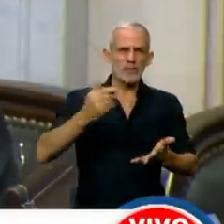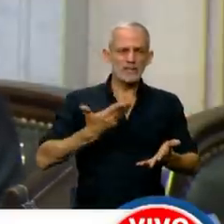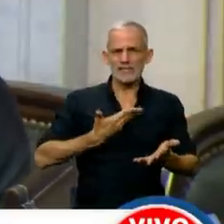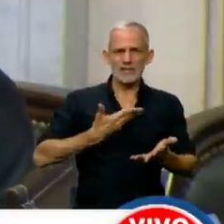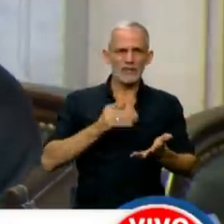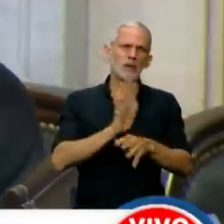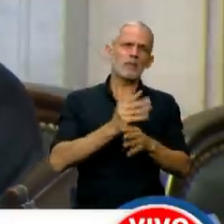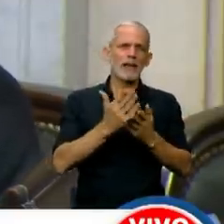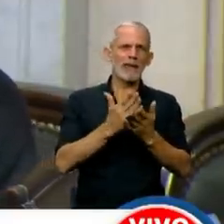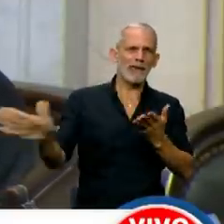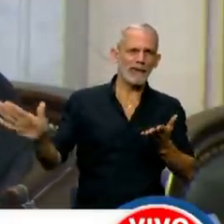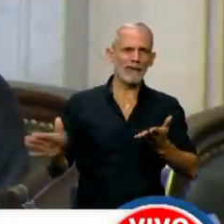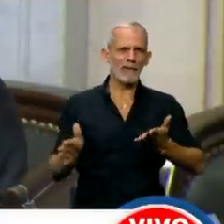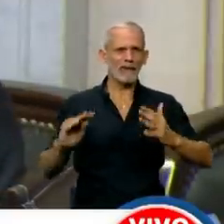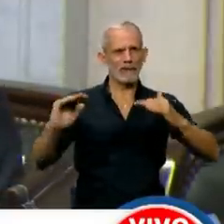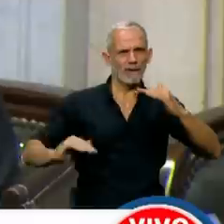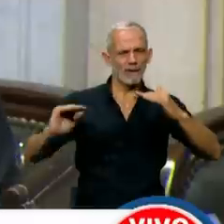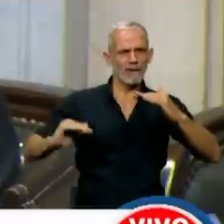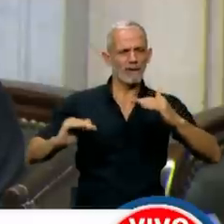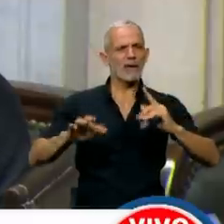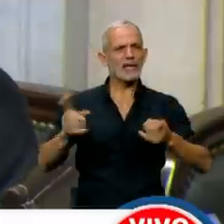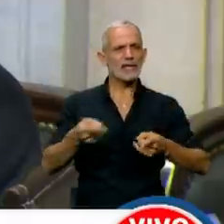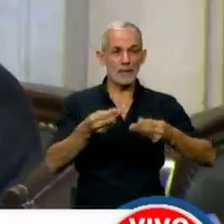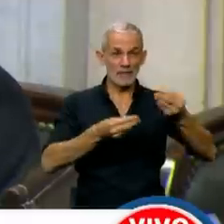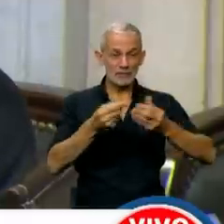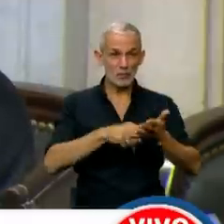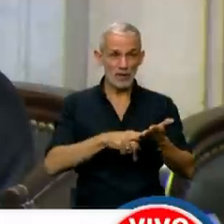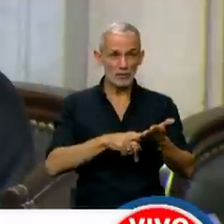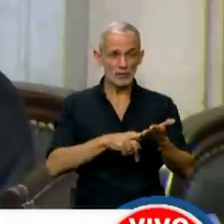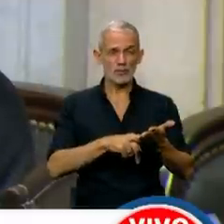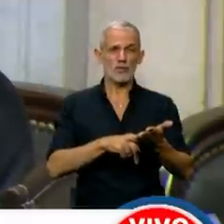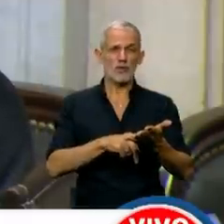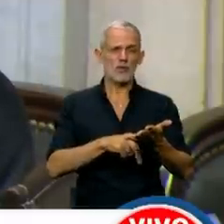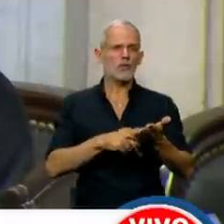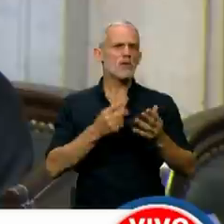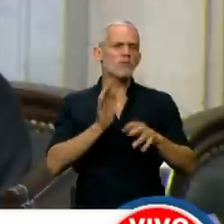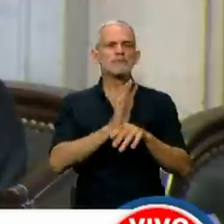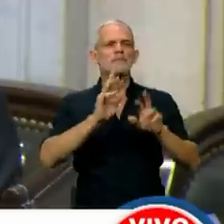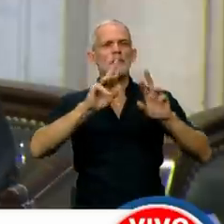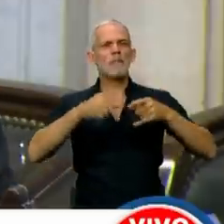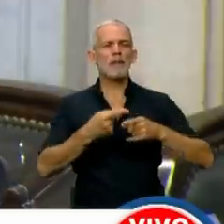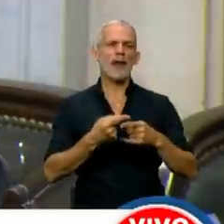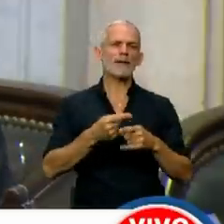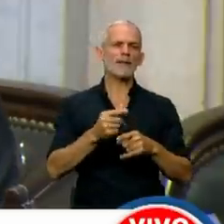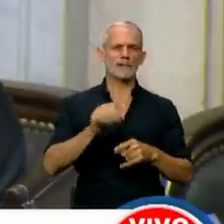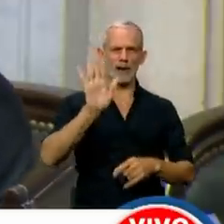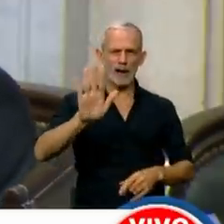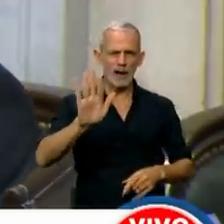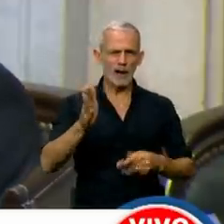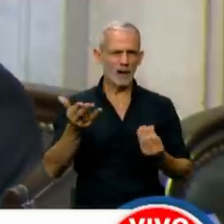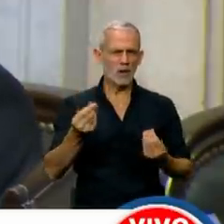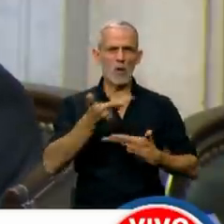santa fe sino que se constituye en un plan de intimidación pública